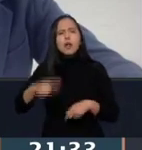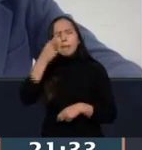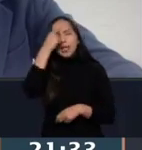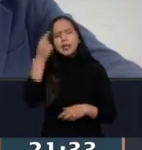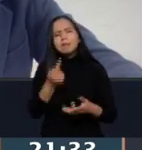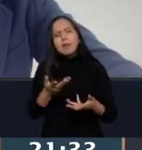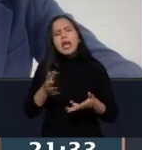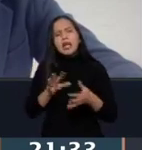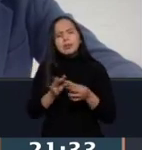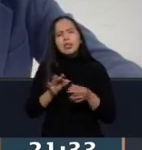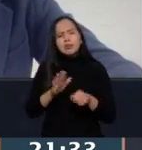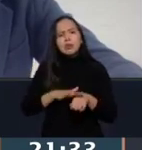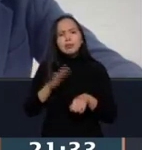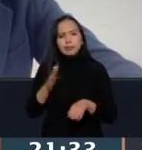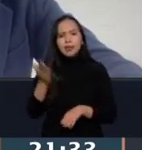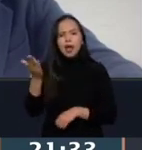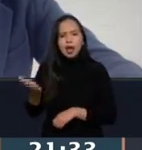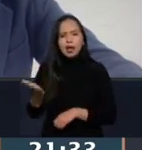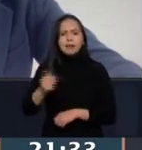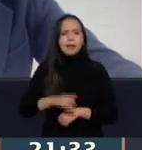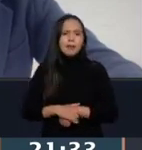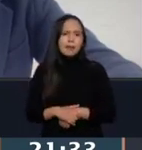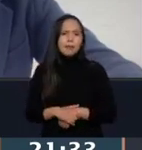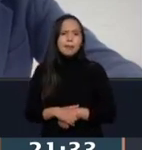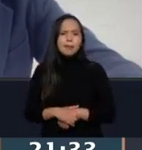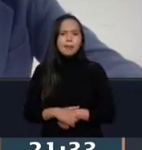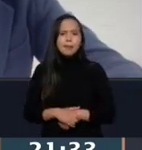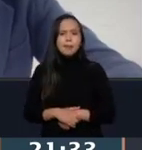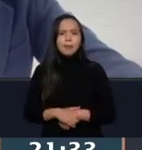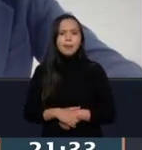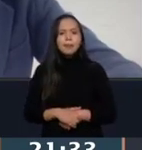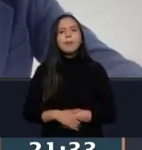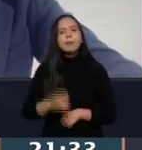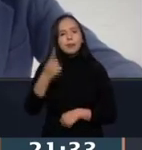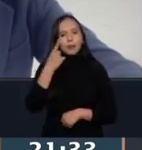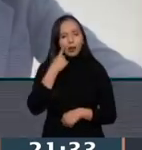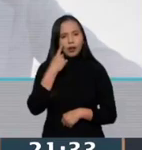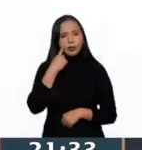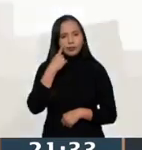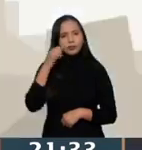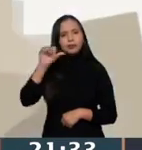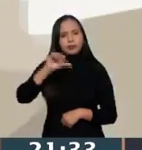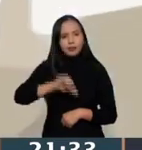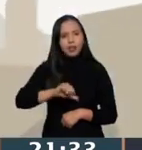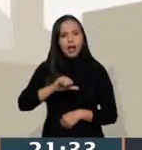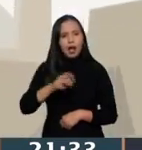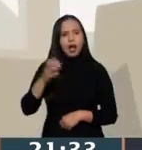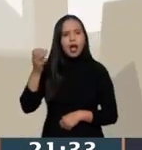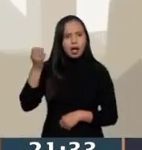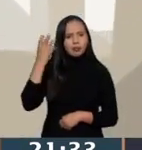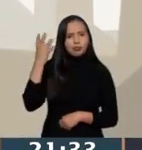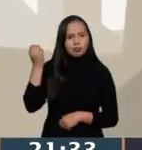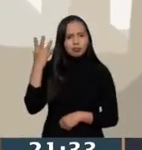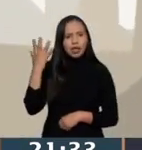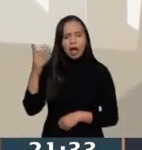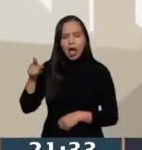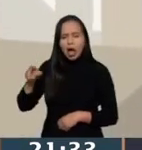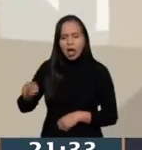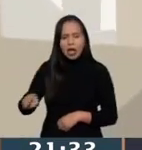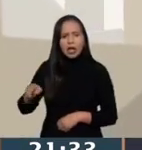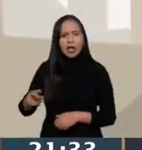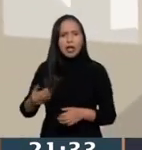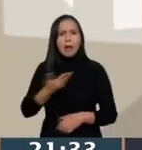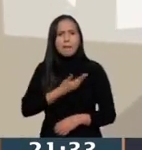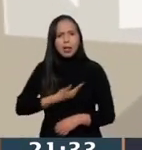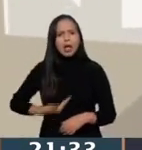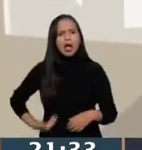bueno, mi querido Miguel, cuéntanos qué más tienes para nosotros esta semana. Pues mira, hoy en la conferencia matutina presidencial hubo dos